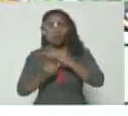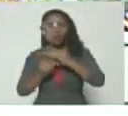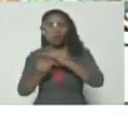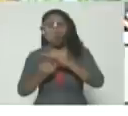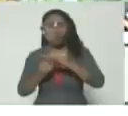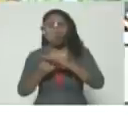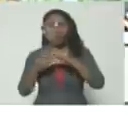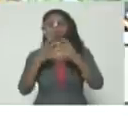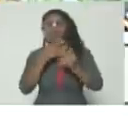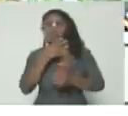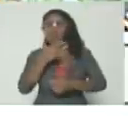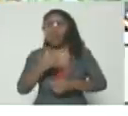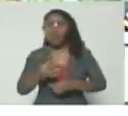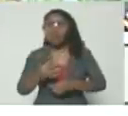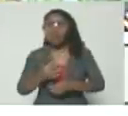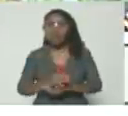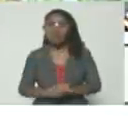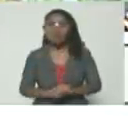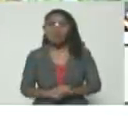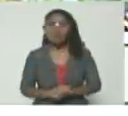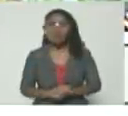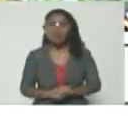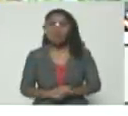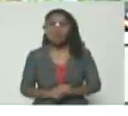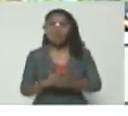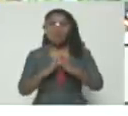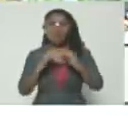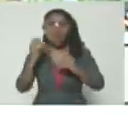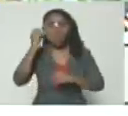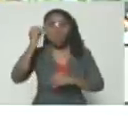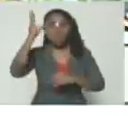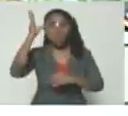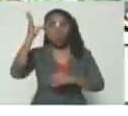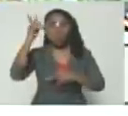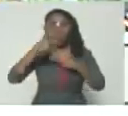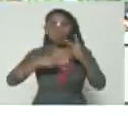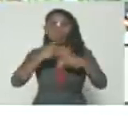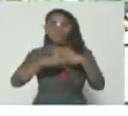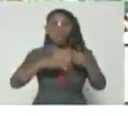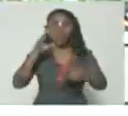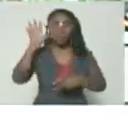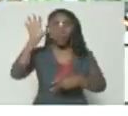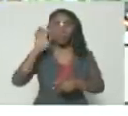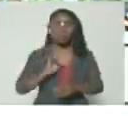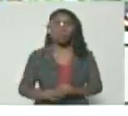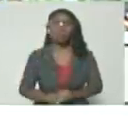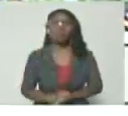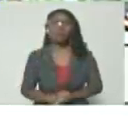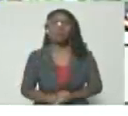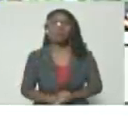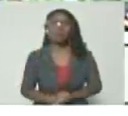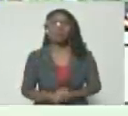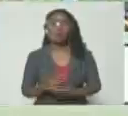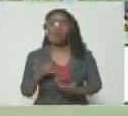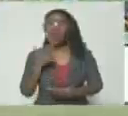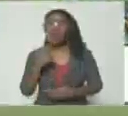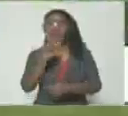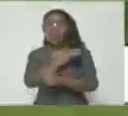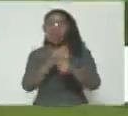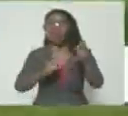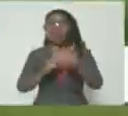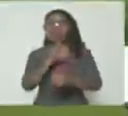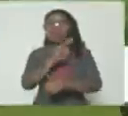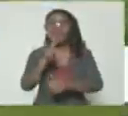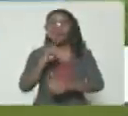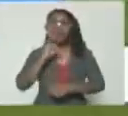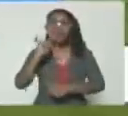y la facilitación de toda la capacidad productiva del país. ¿Qué dice la vicepresidenta ejecutiva de